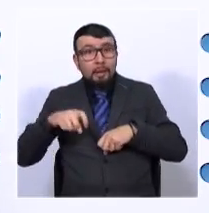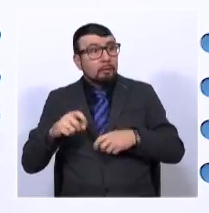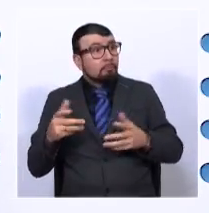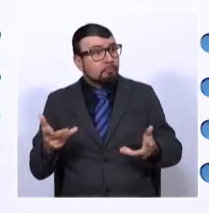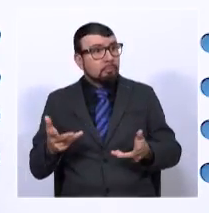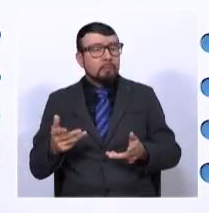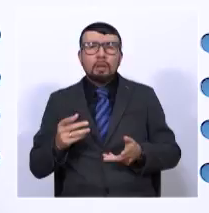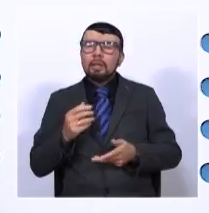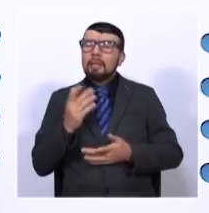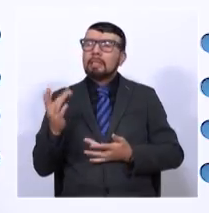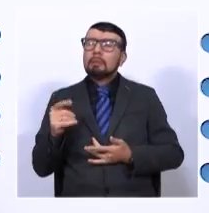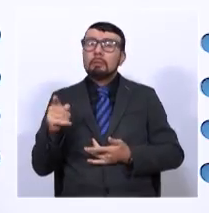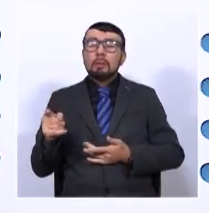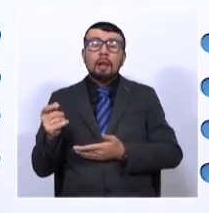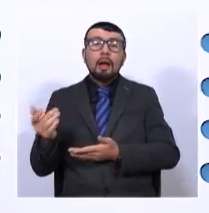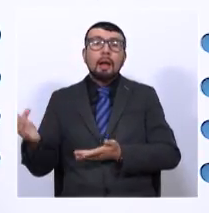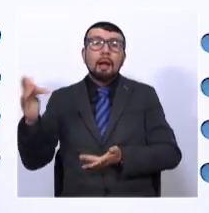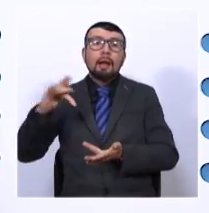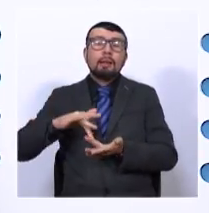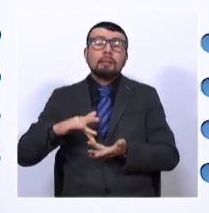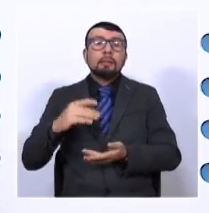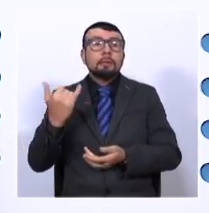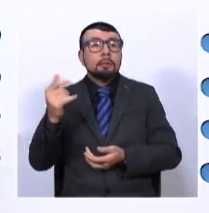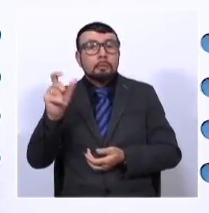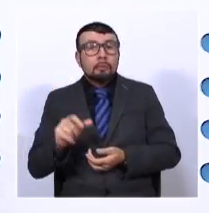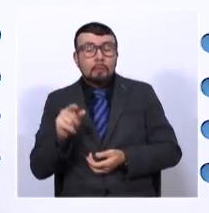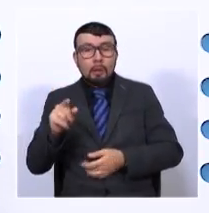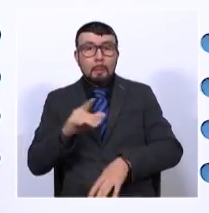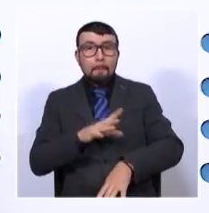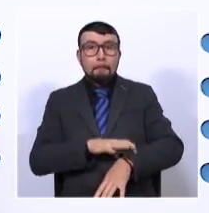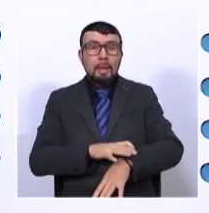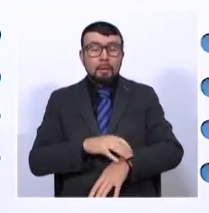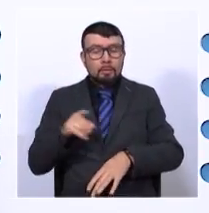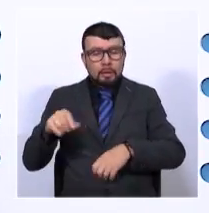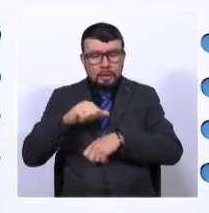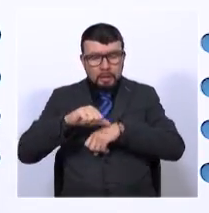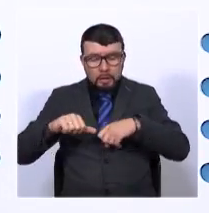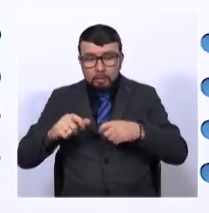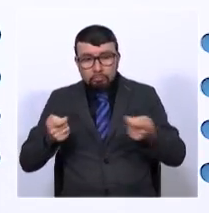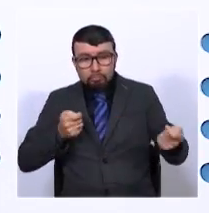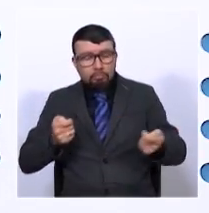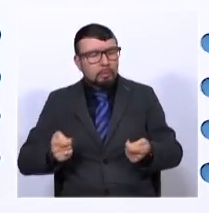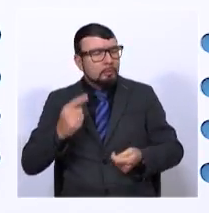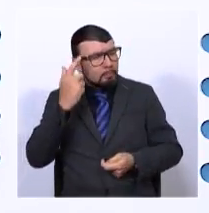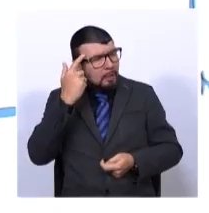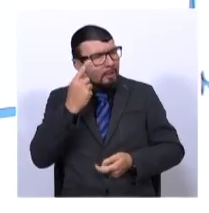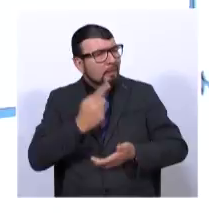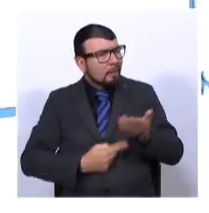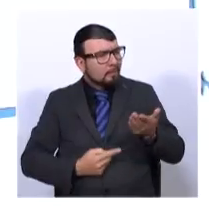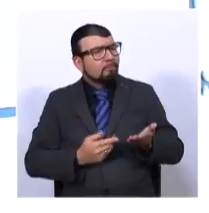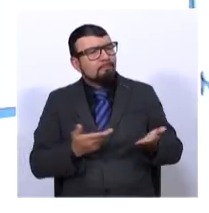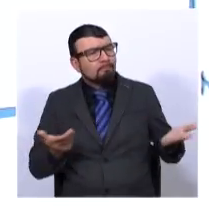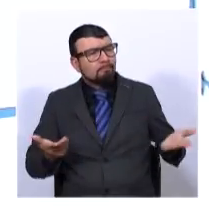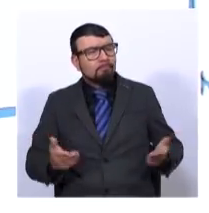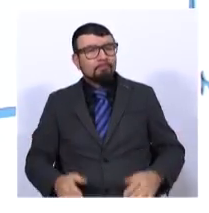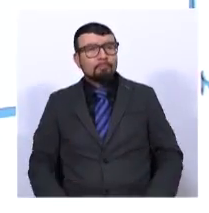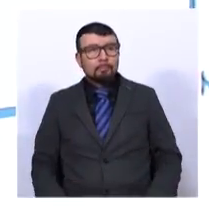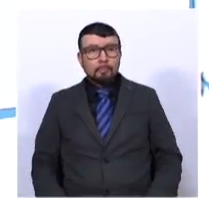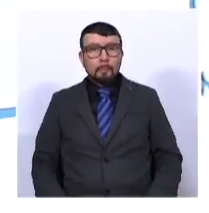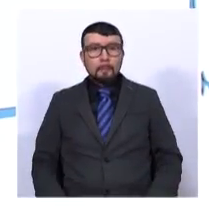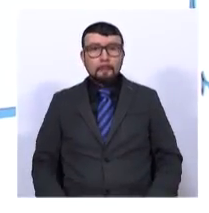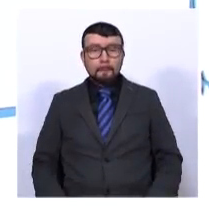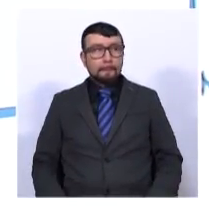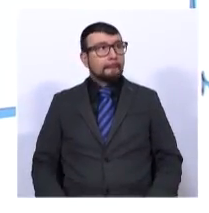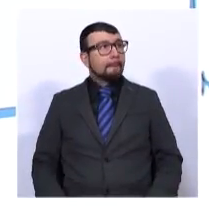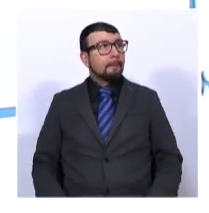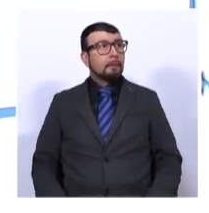que me atienda el neurocirujano para saber qué me van a hacer. Quiero su opinión, saludos. Me hago acá, logrando